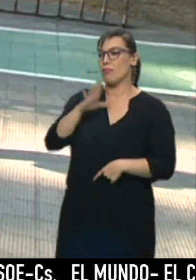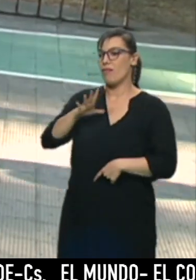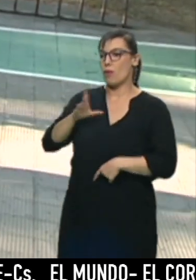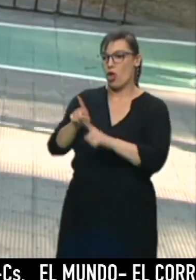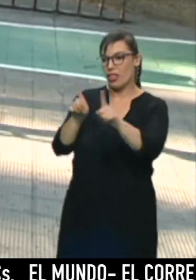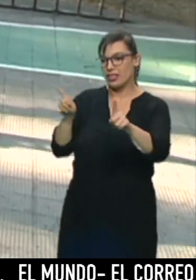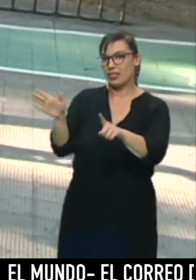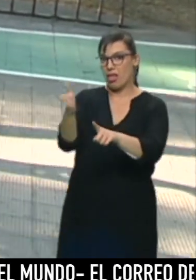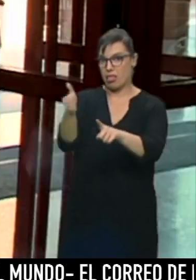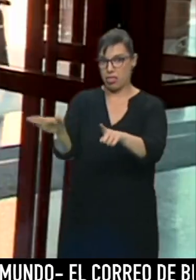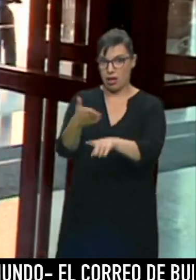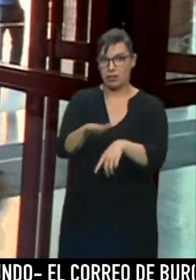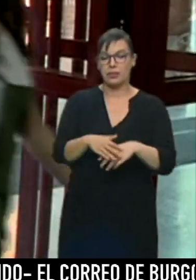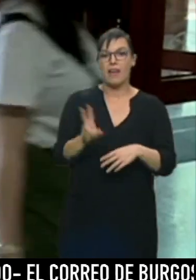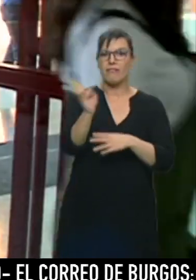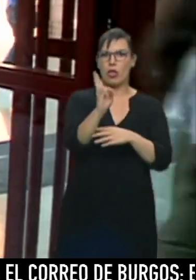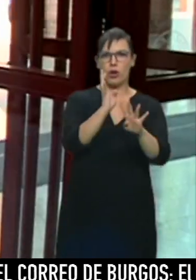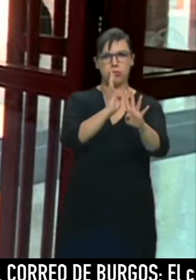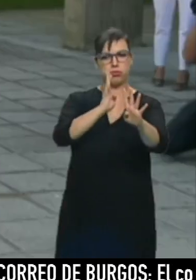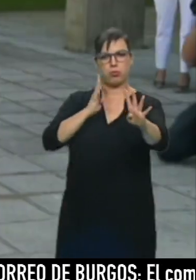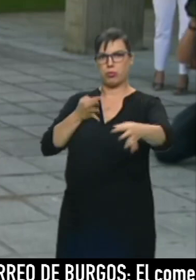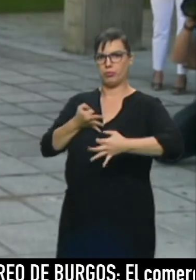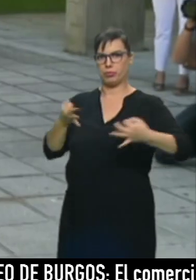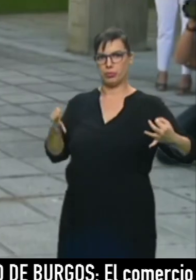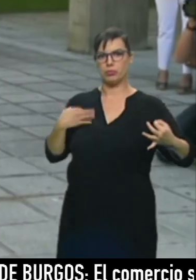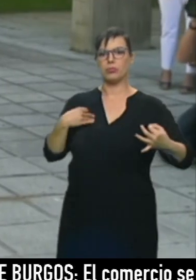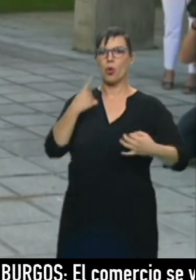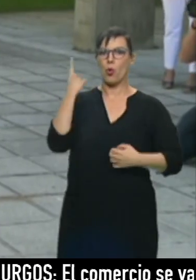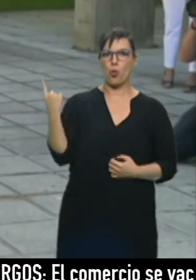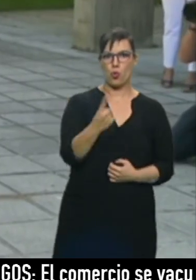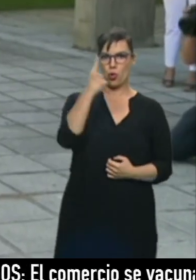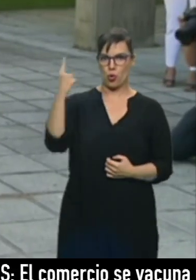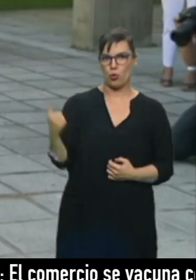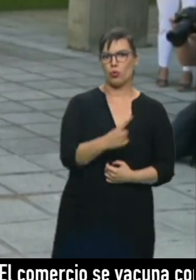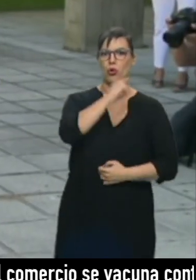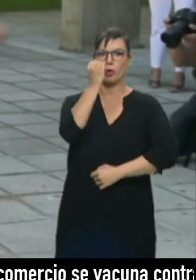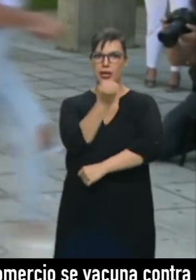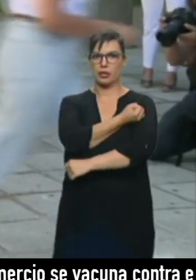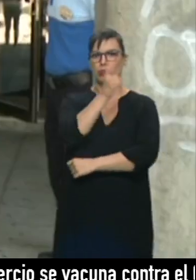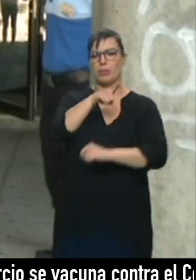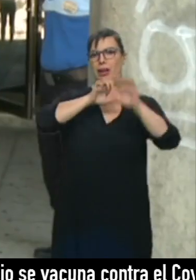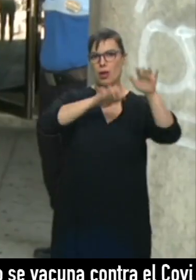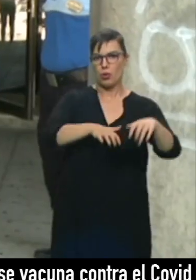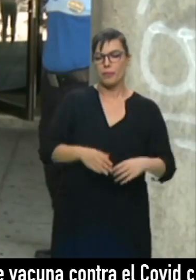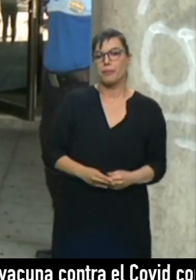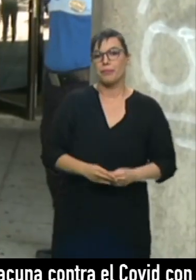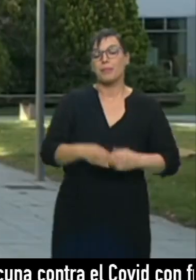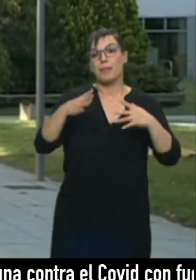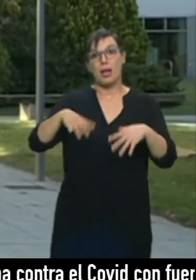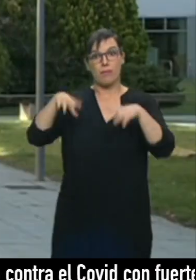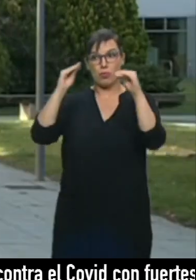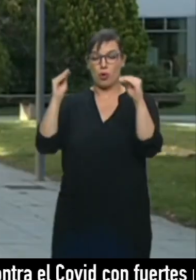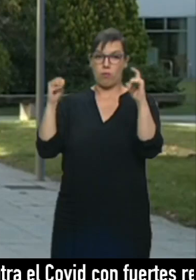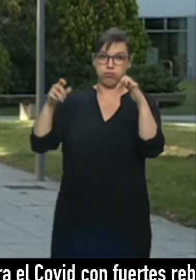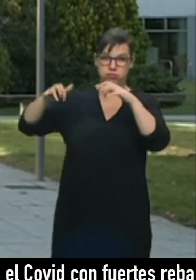En Valladolid, impecables desfiles. Entradas individuales con registro incluido en León. Y mientras en Burgos,